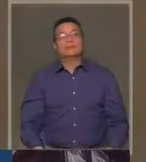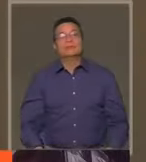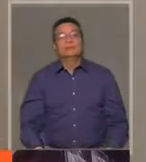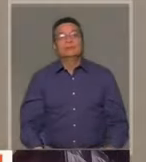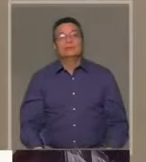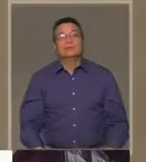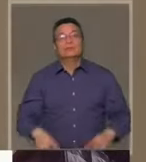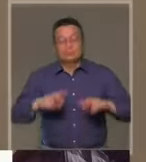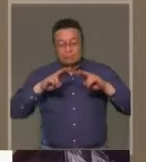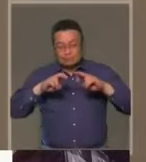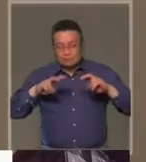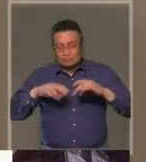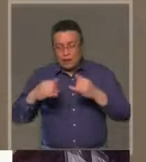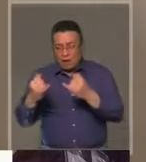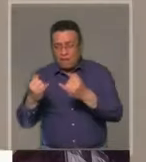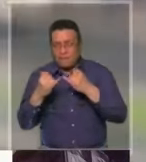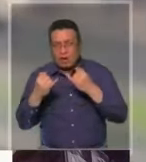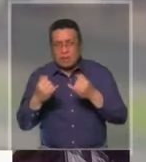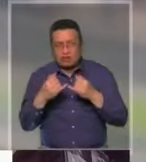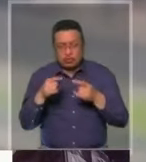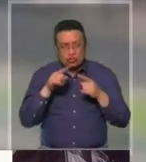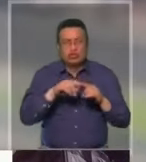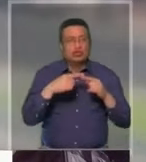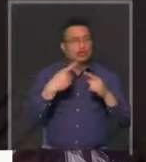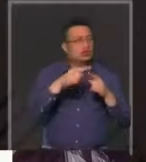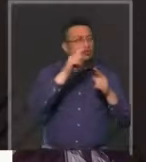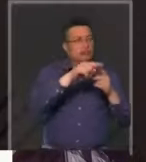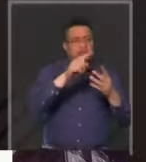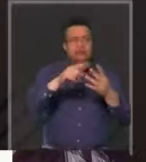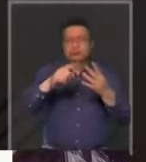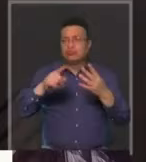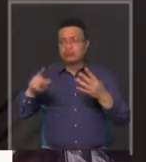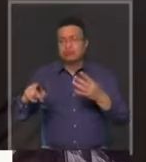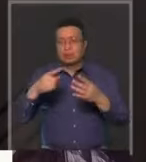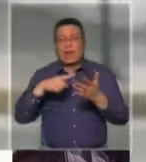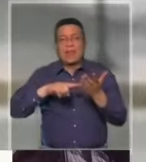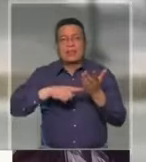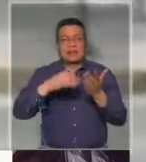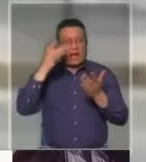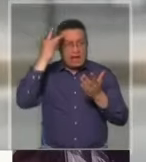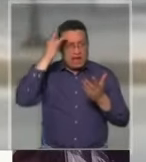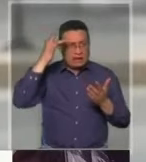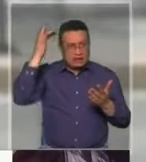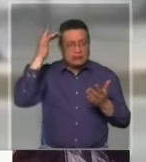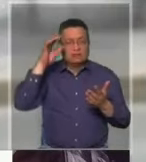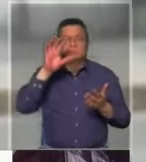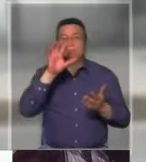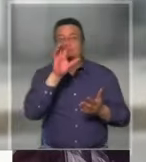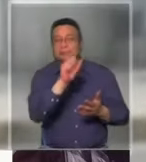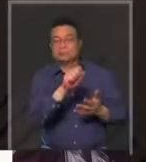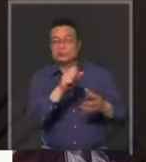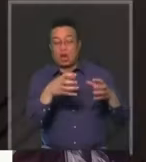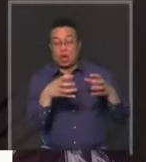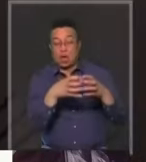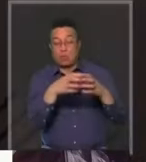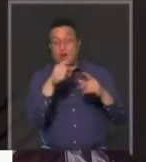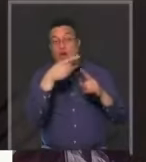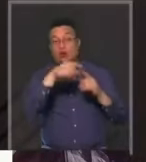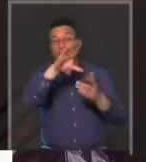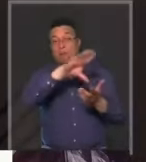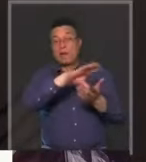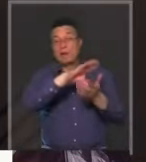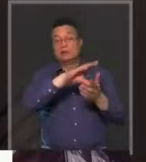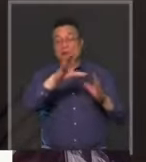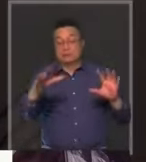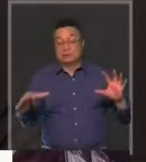el análisis de información residual de diversos operativos y gracias a técnicas de inteligencia se logró detectar que un grupo de extranjeros estaba